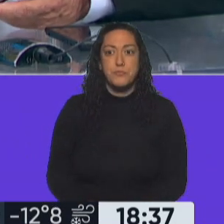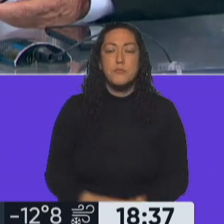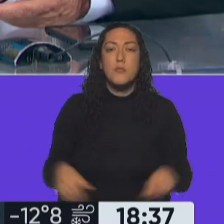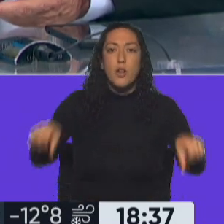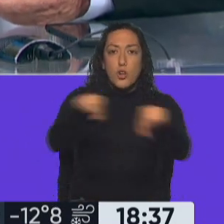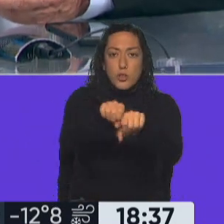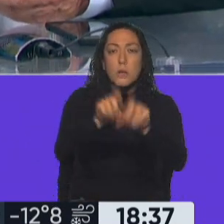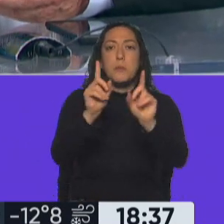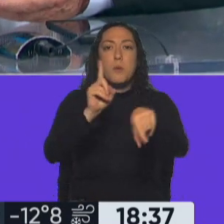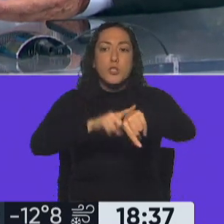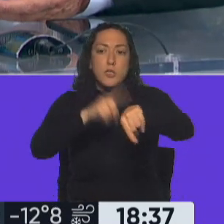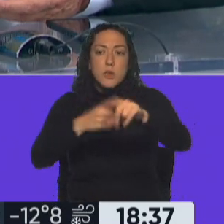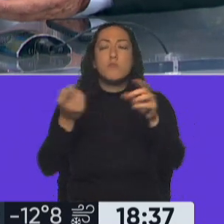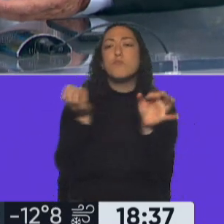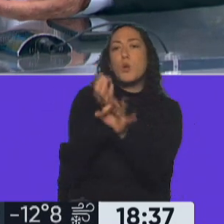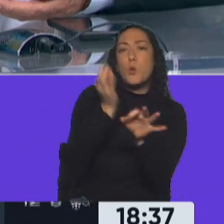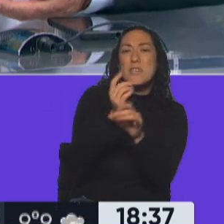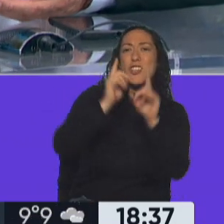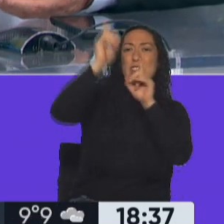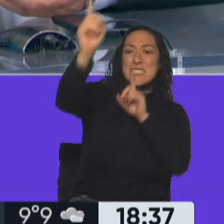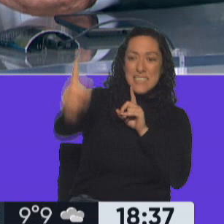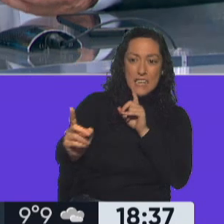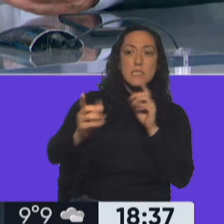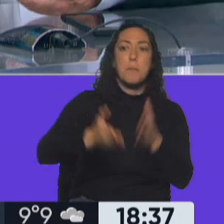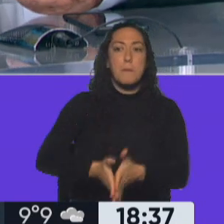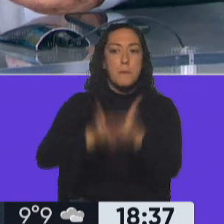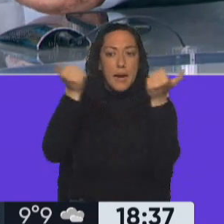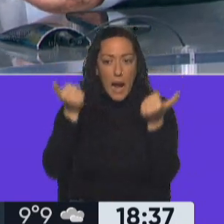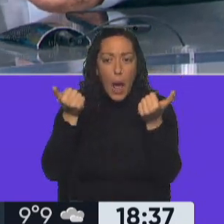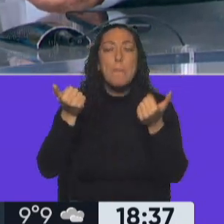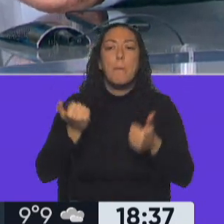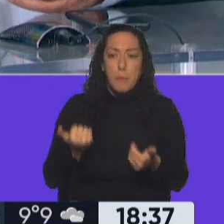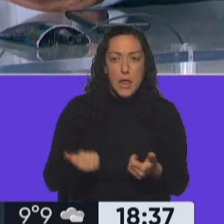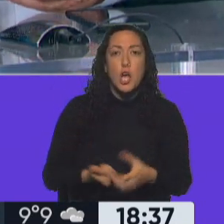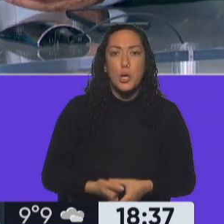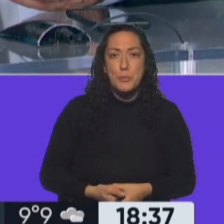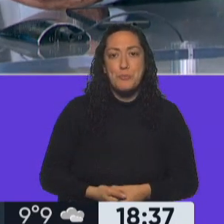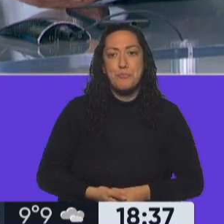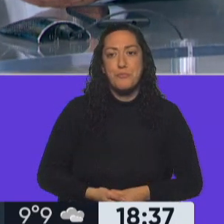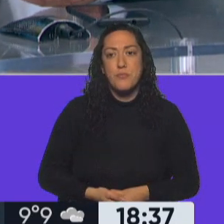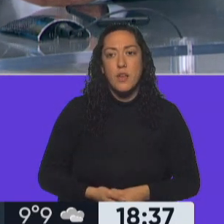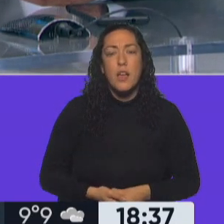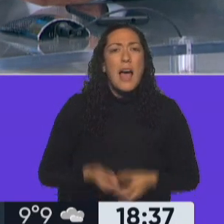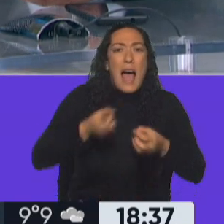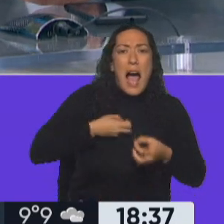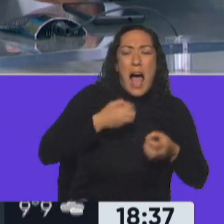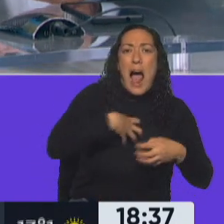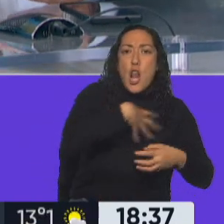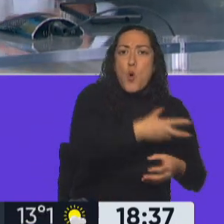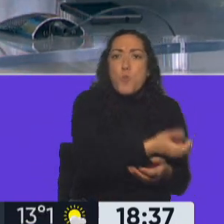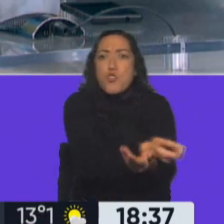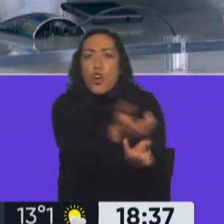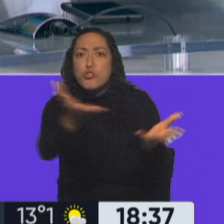interconexiones simultáneas, esto que decís, educación a distancia, quizás con una cantidad infinita de alumnos escuchando. ¿Y esto ya